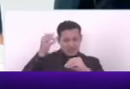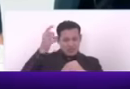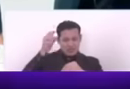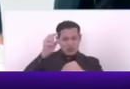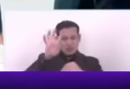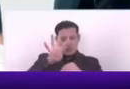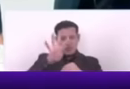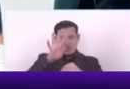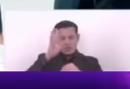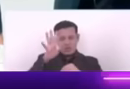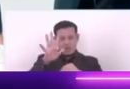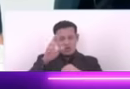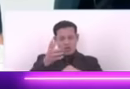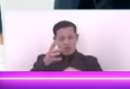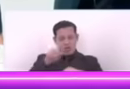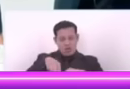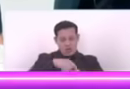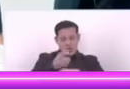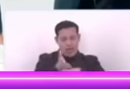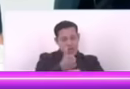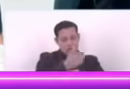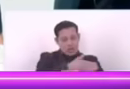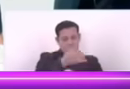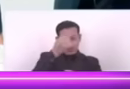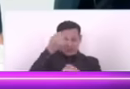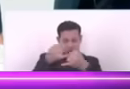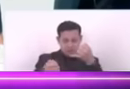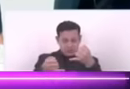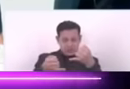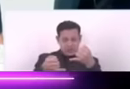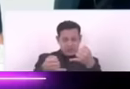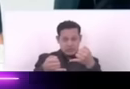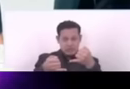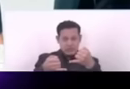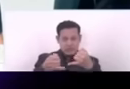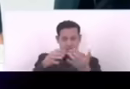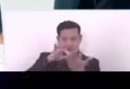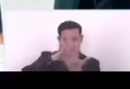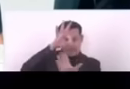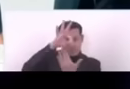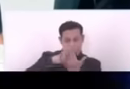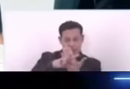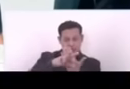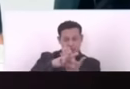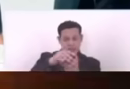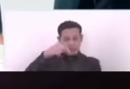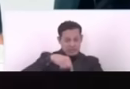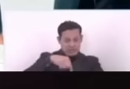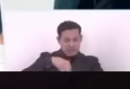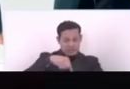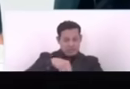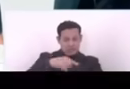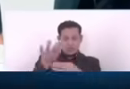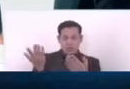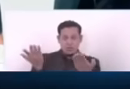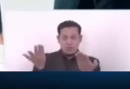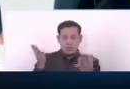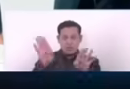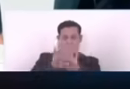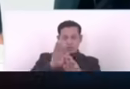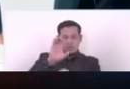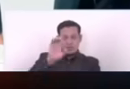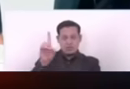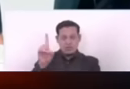cuatro cinco horas antes de que venciera el el plazo cancelaron el